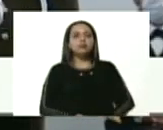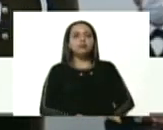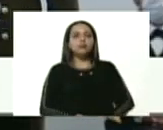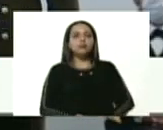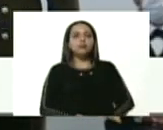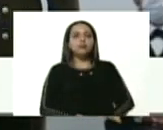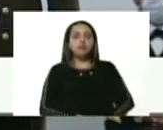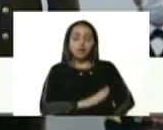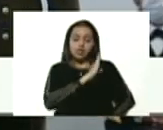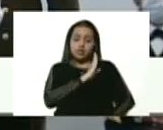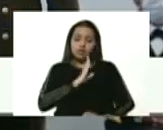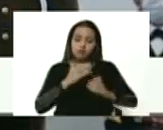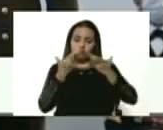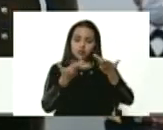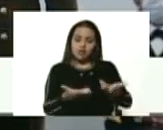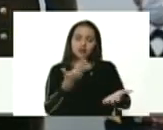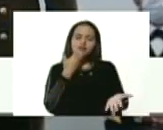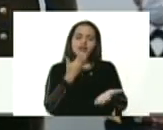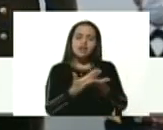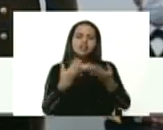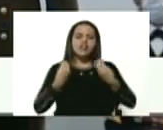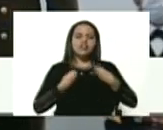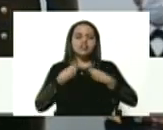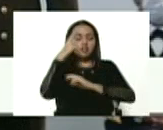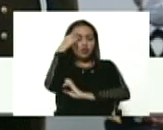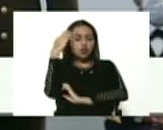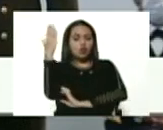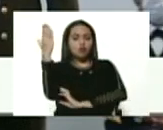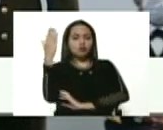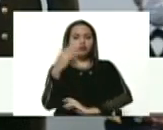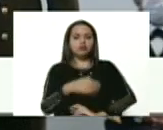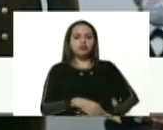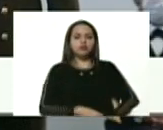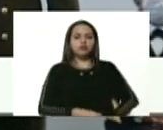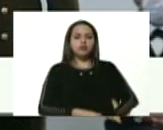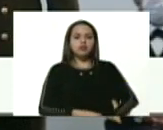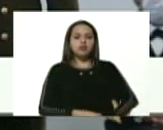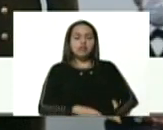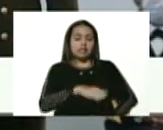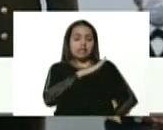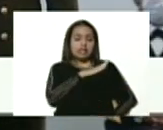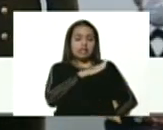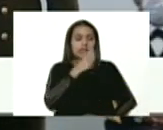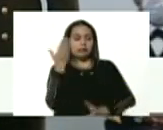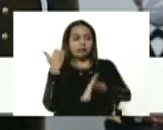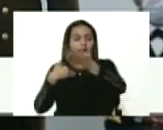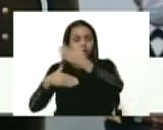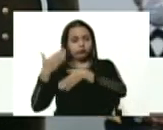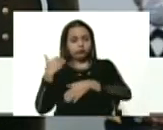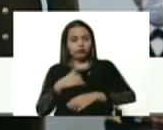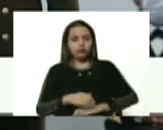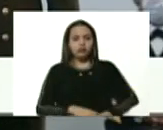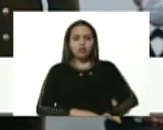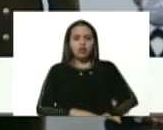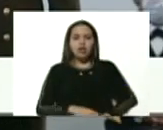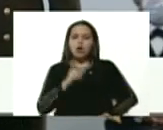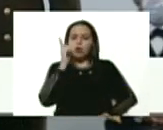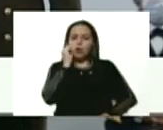Y tenemos que dar gracias a la vida y a Dios de haber contado con un